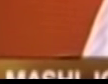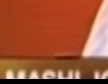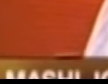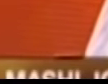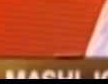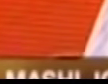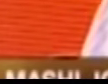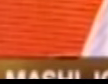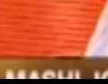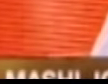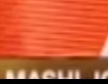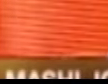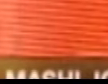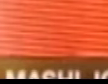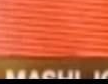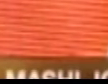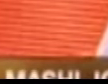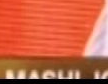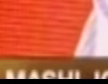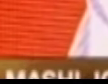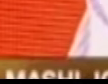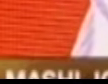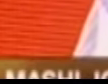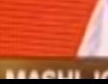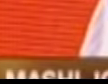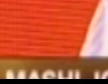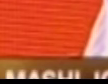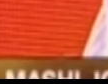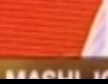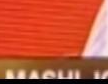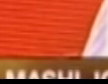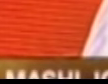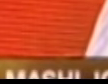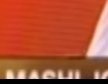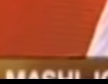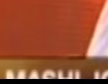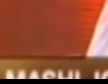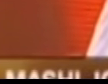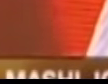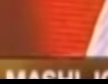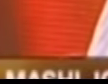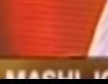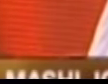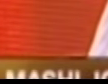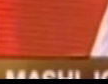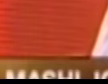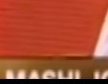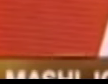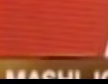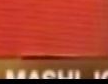wawa, kuna, la taita, la mama, la churi, la wawa, la ushi, hatun, taita, hatu, mama, hatu, kukuna.